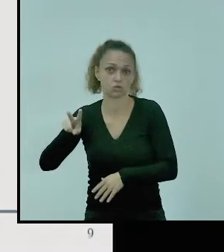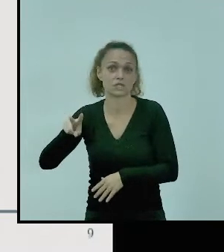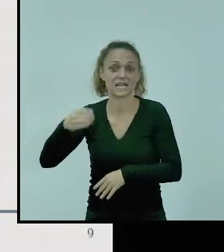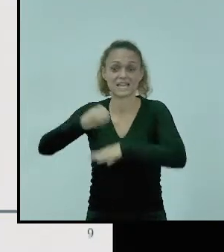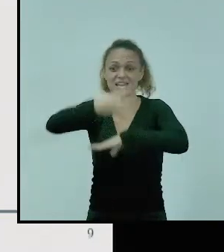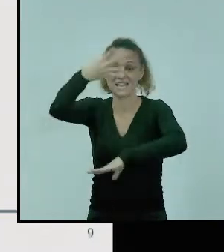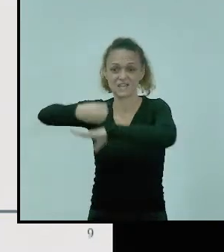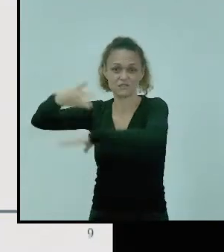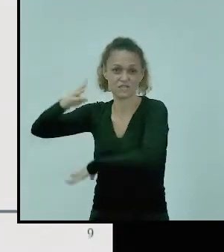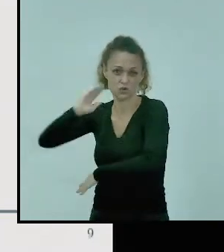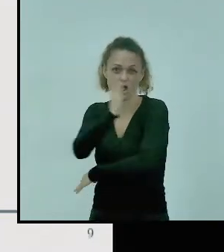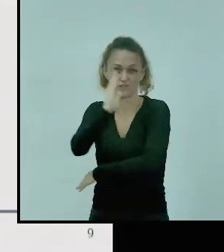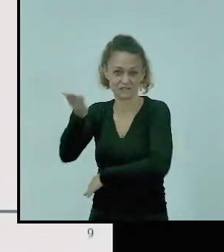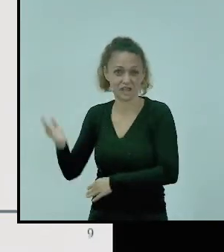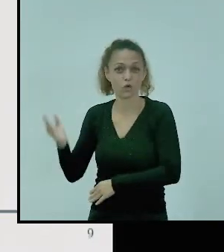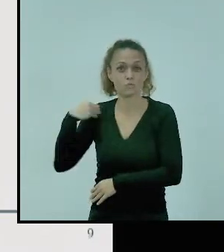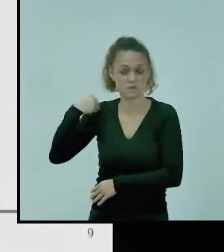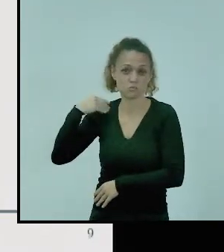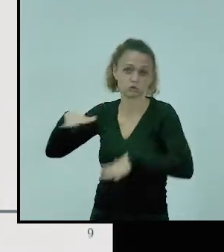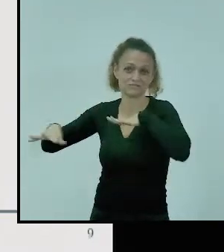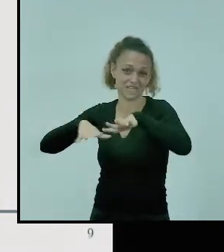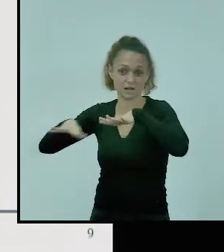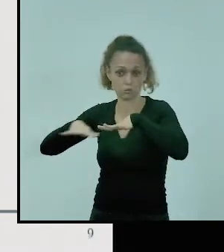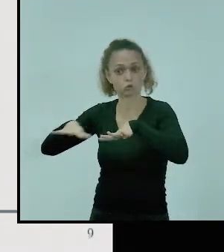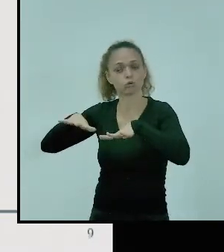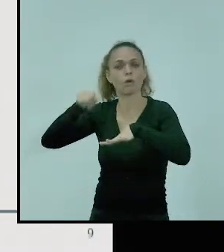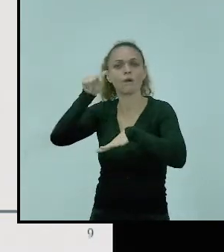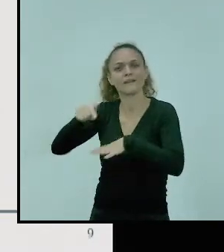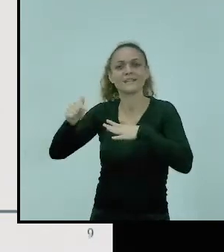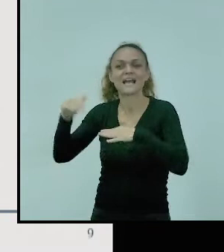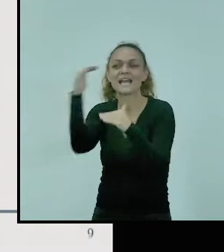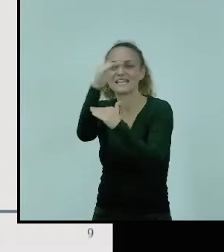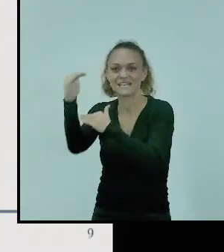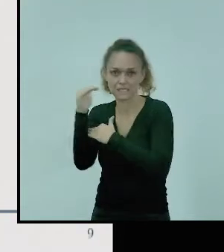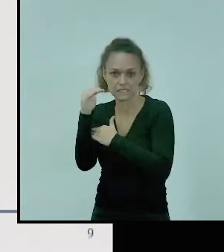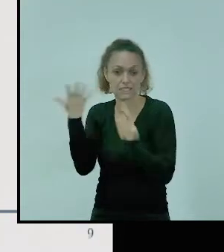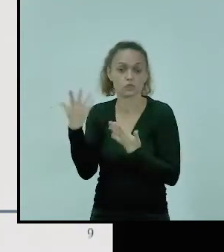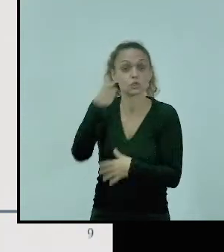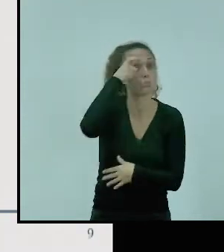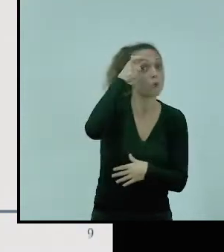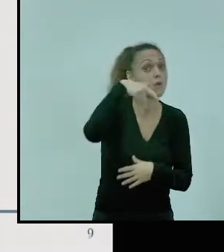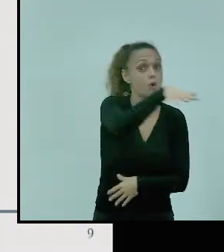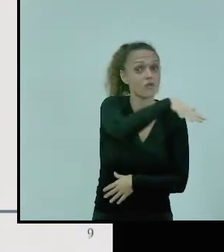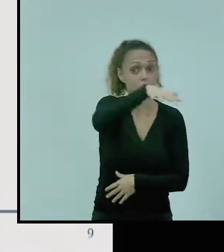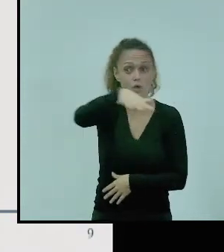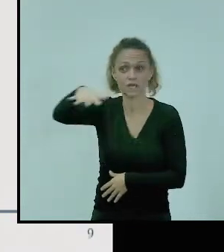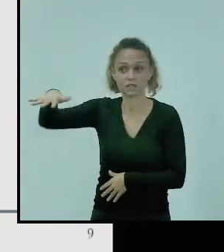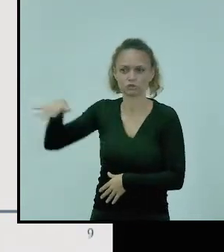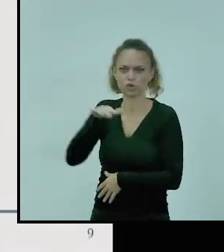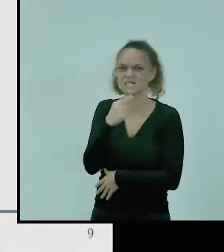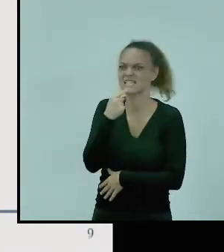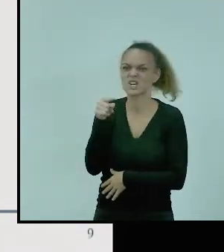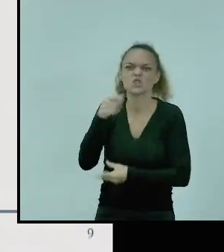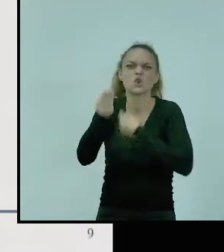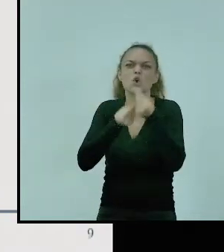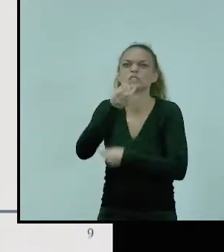edificios afectados fueron las iglesias. Así que lo que ocurrió es que en todos los pueblos de los entornos se dijo que era una obra del demonio